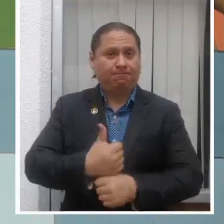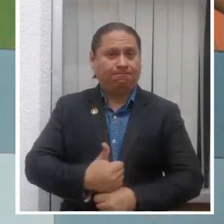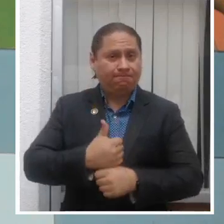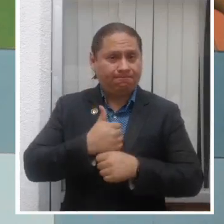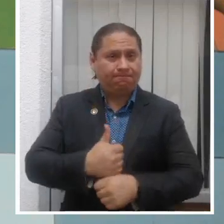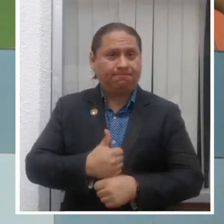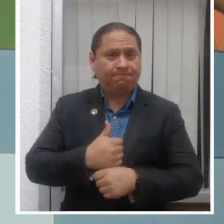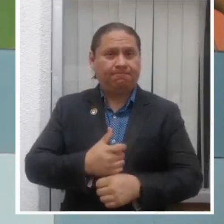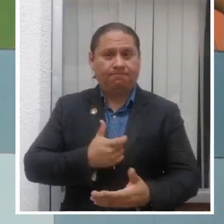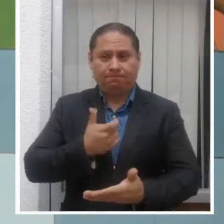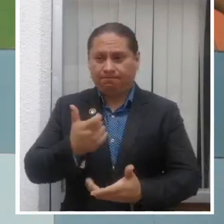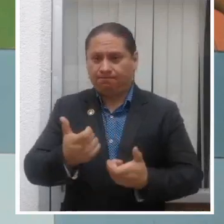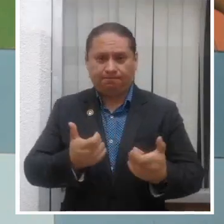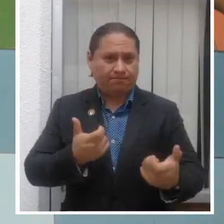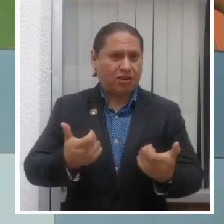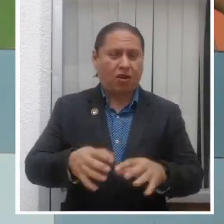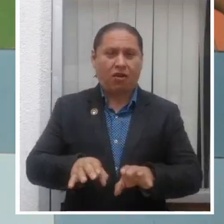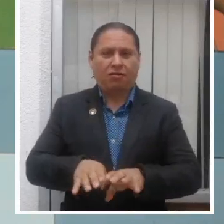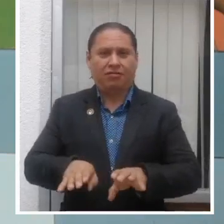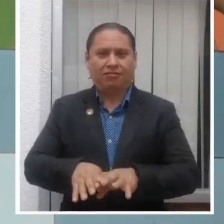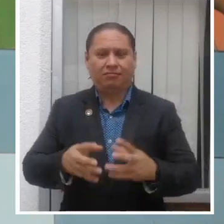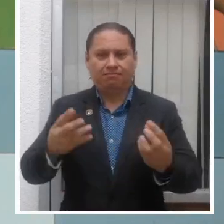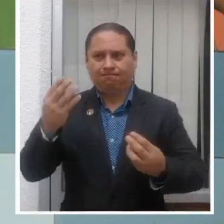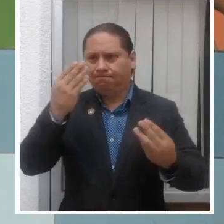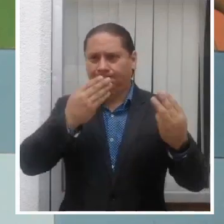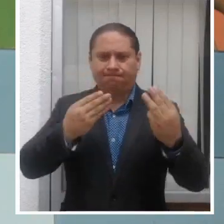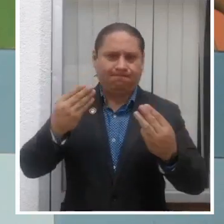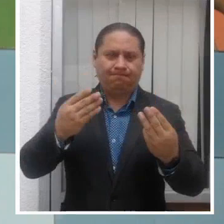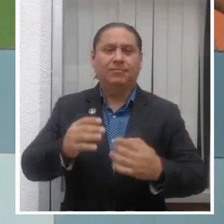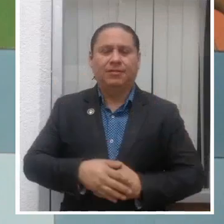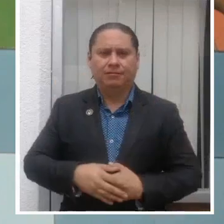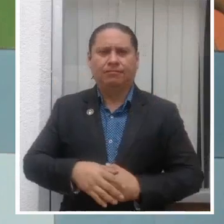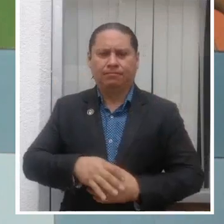estar estirando. En ese sentido, creo que podemos abonar,